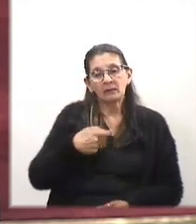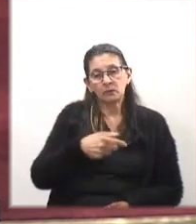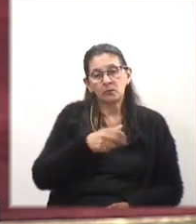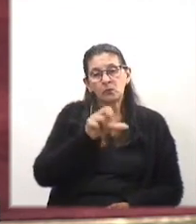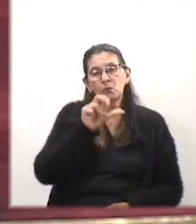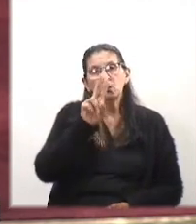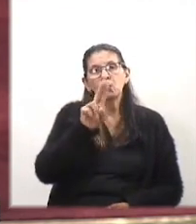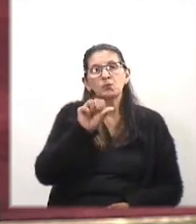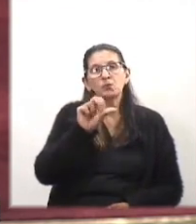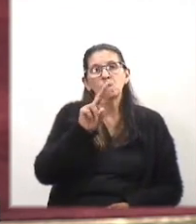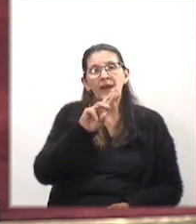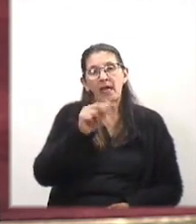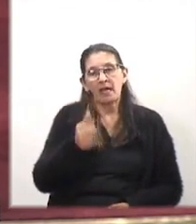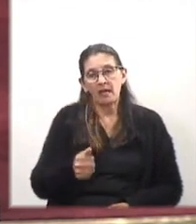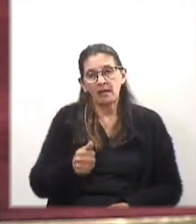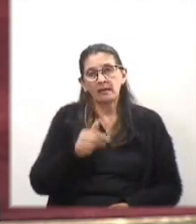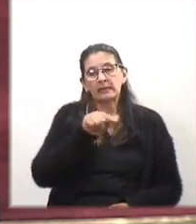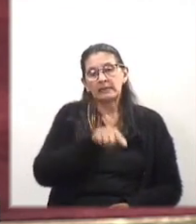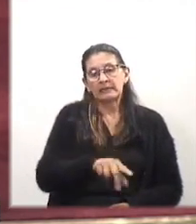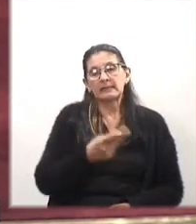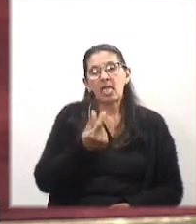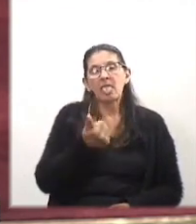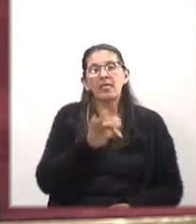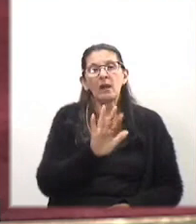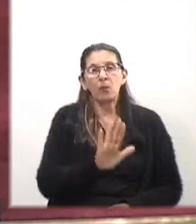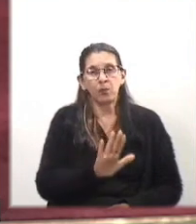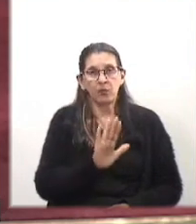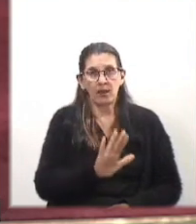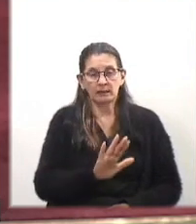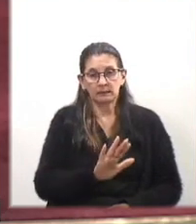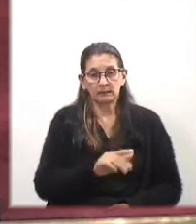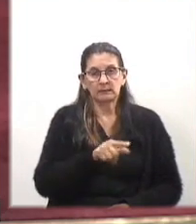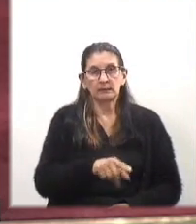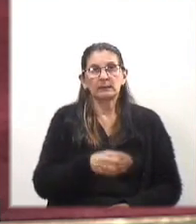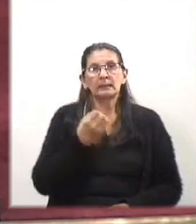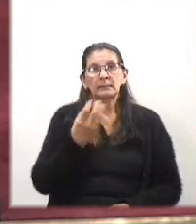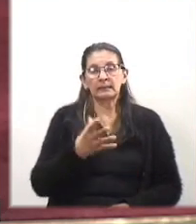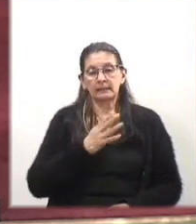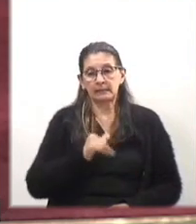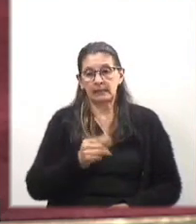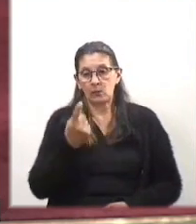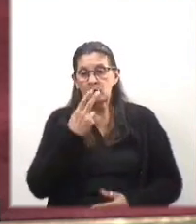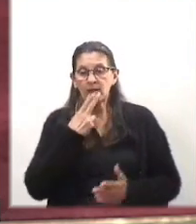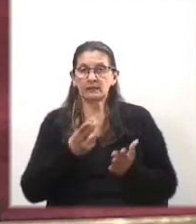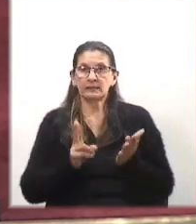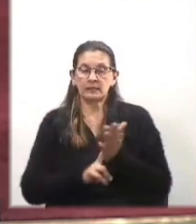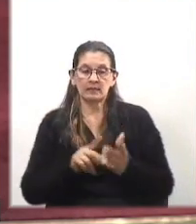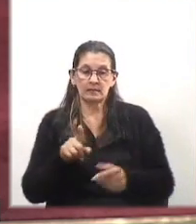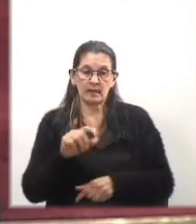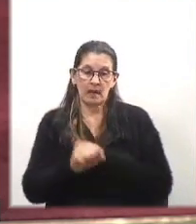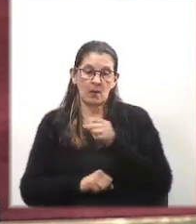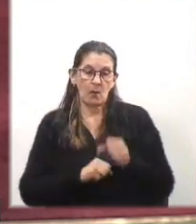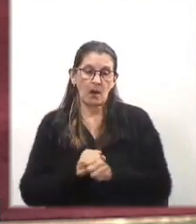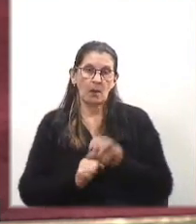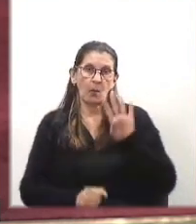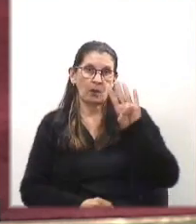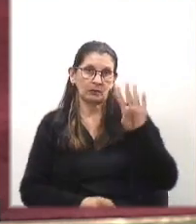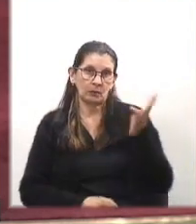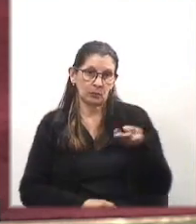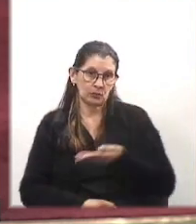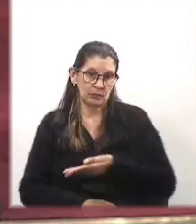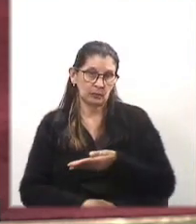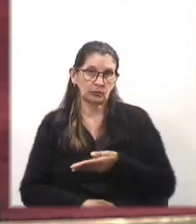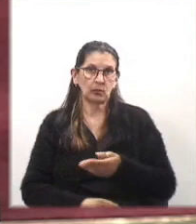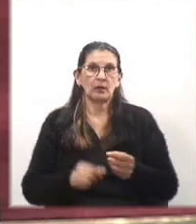usura. Esto es, el de las deudas que se le aplicara a una tasa efectiva anual del 4%,